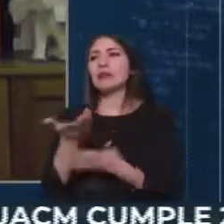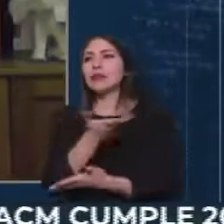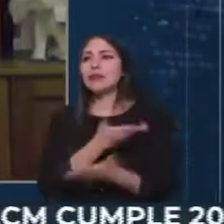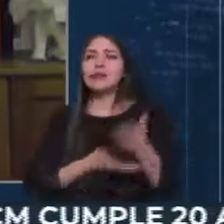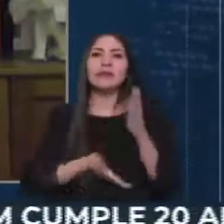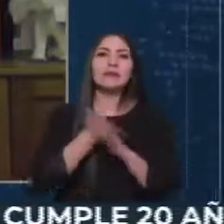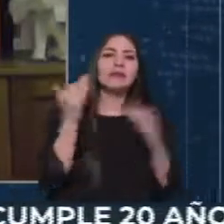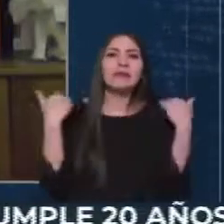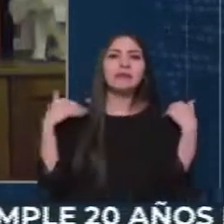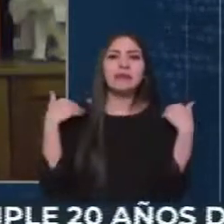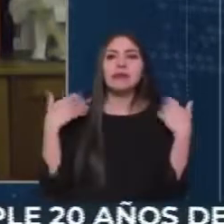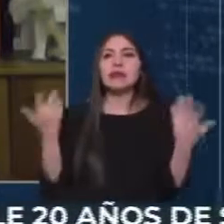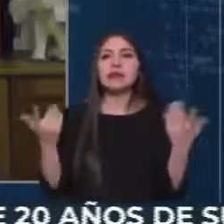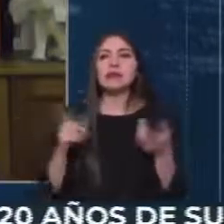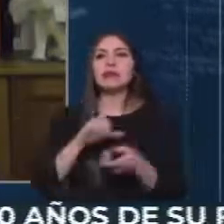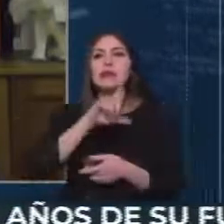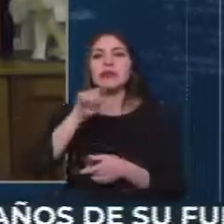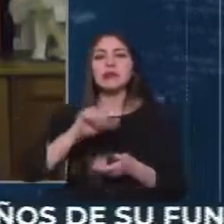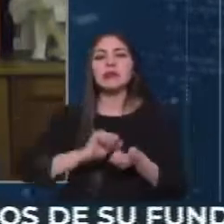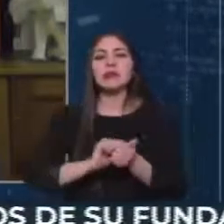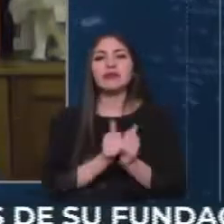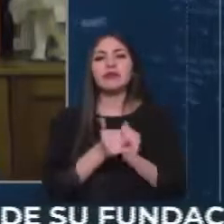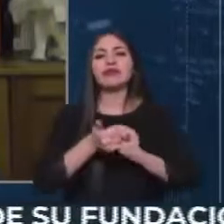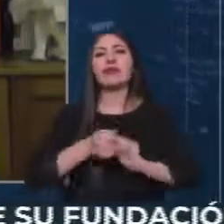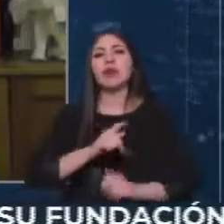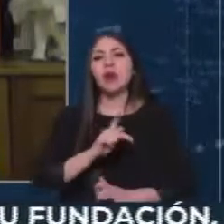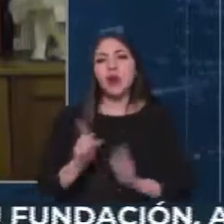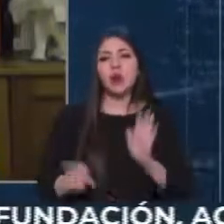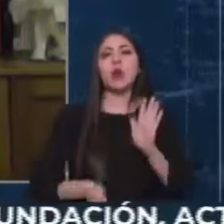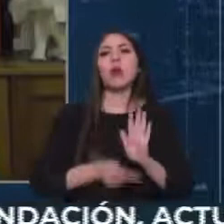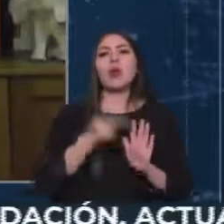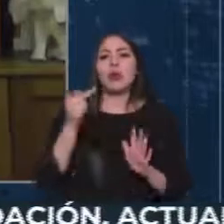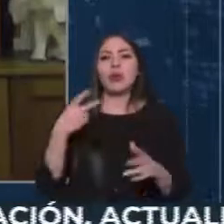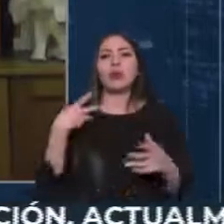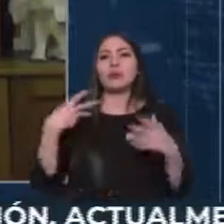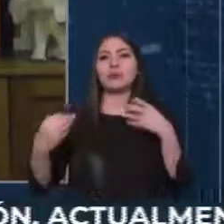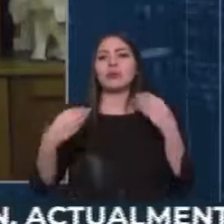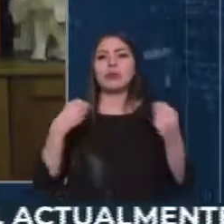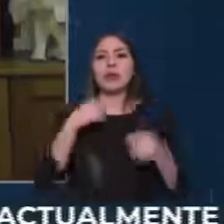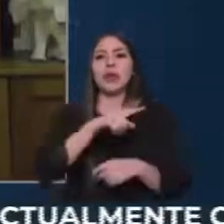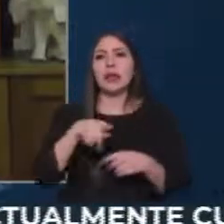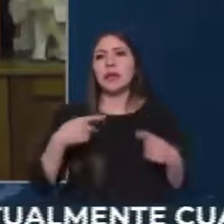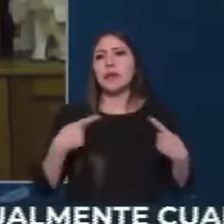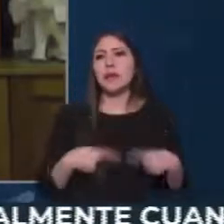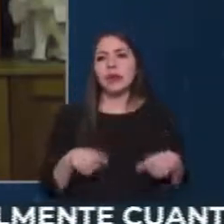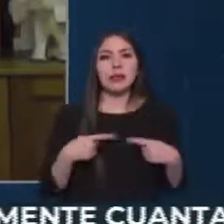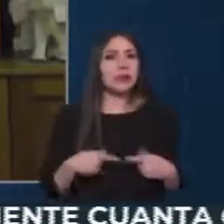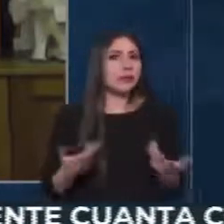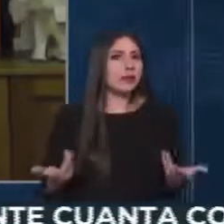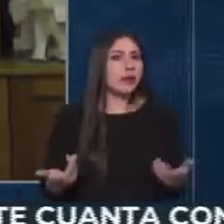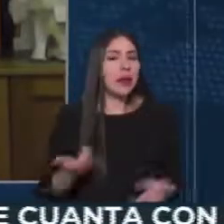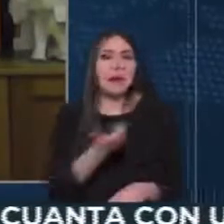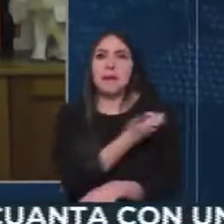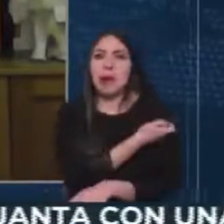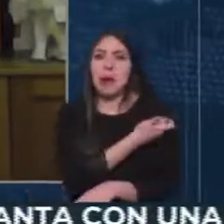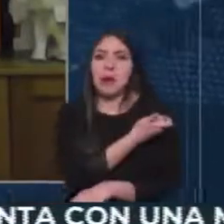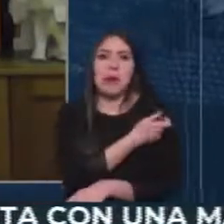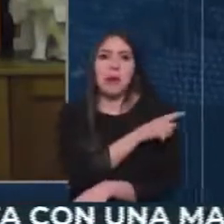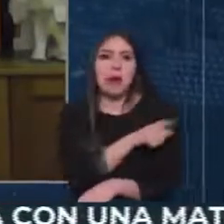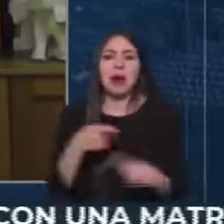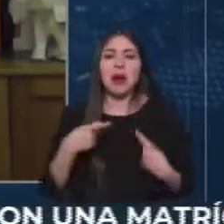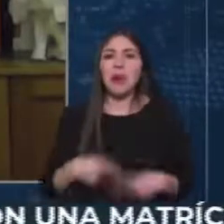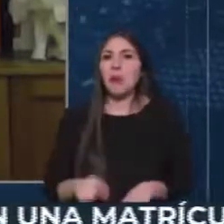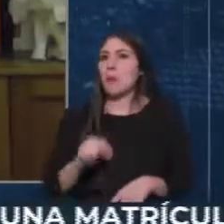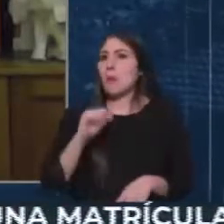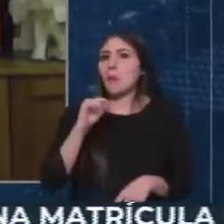entonces una nueva ola agarre una población que no está, que está en mínimos de inmunización, y entonces